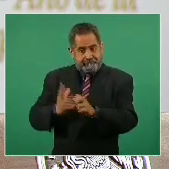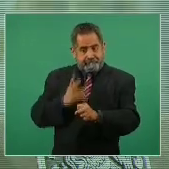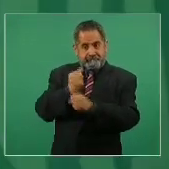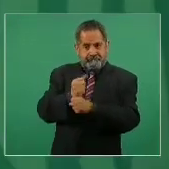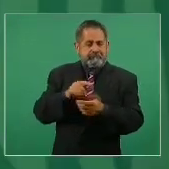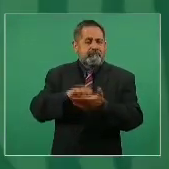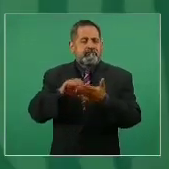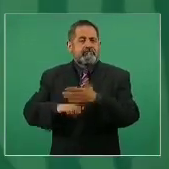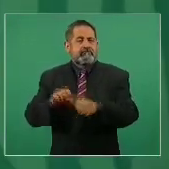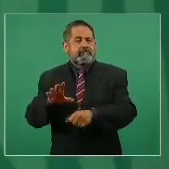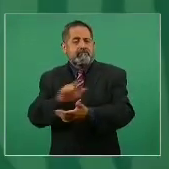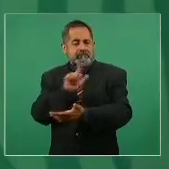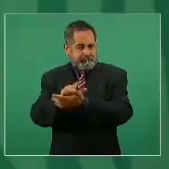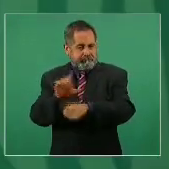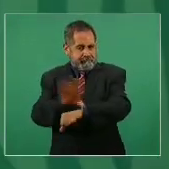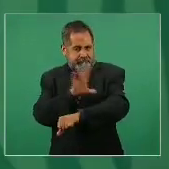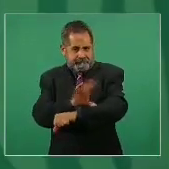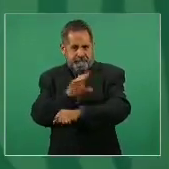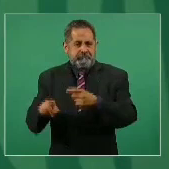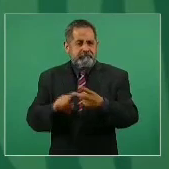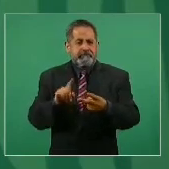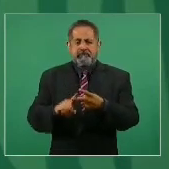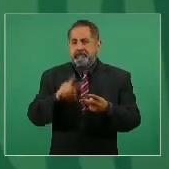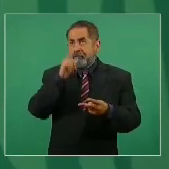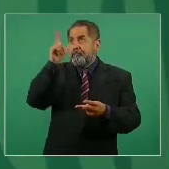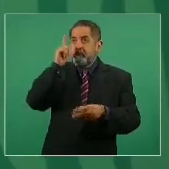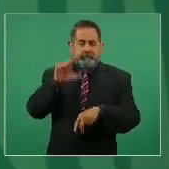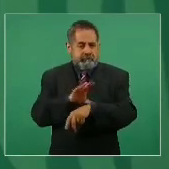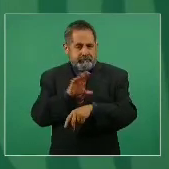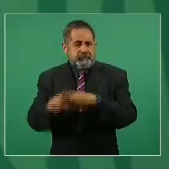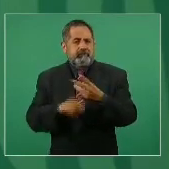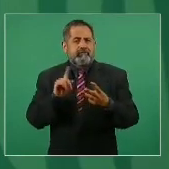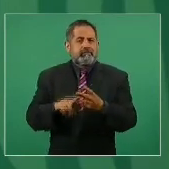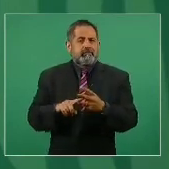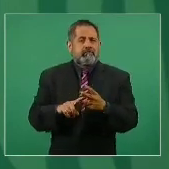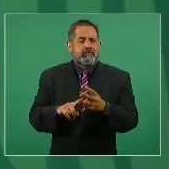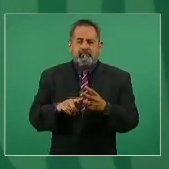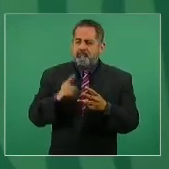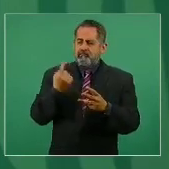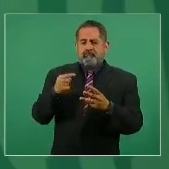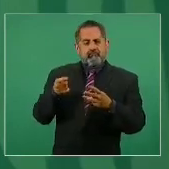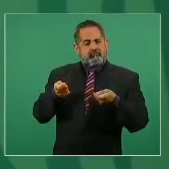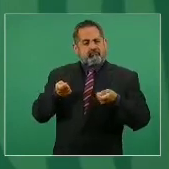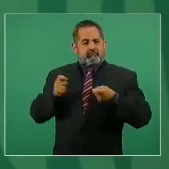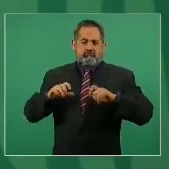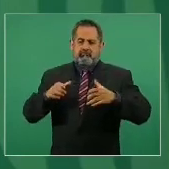aprobado, la eléctrica, la energética y la de tener